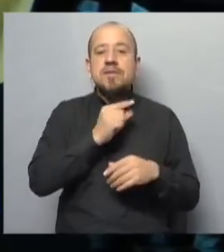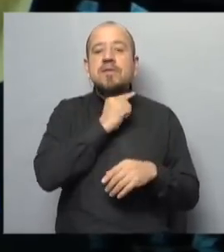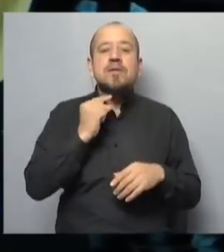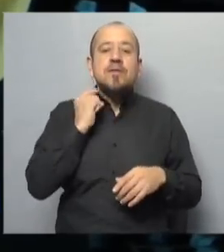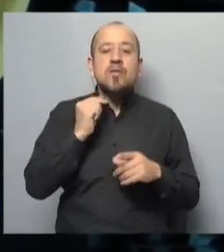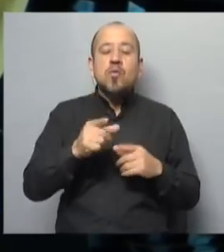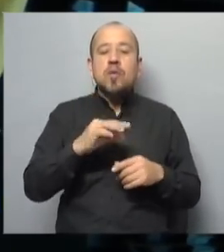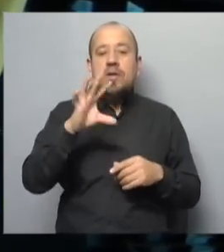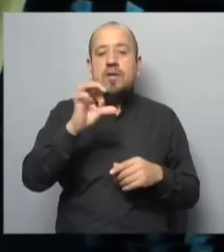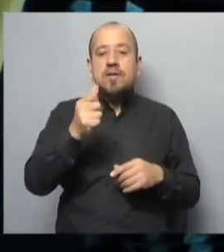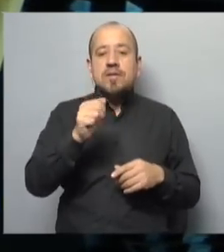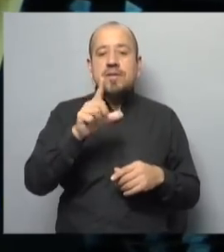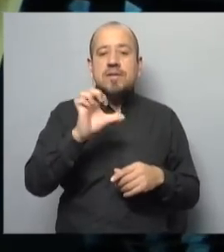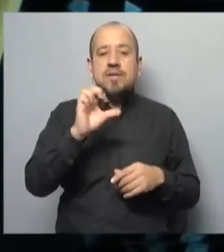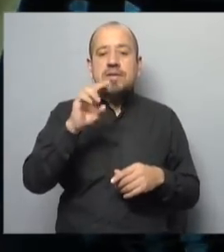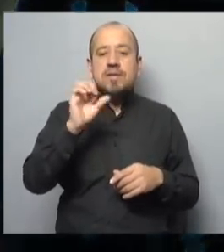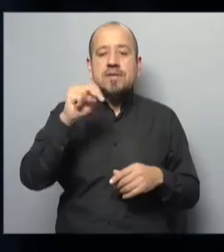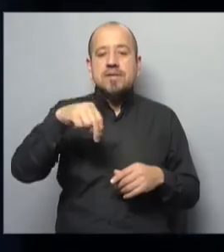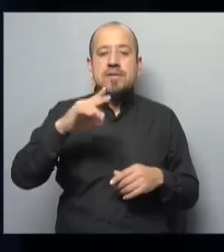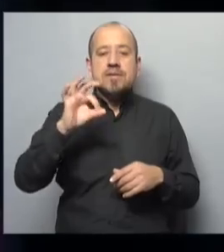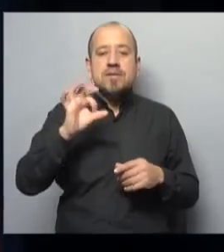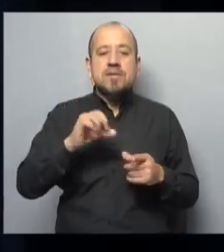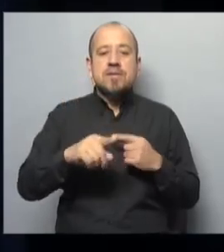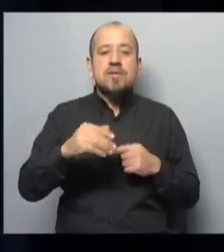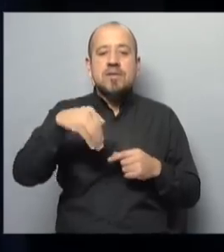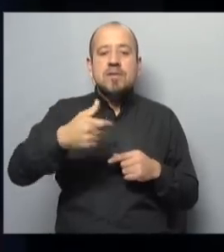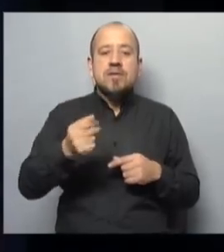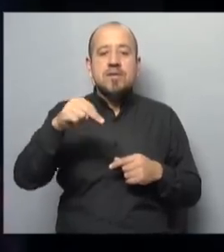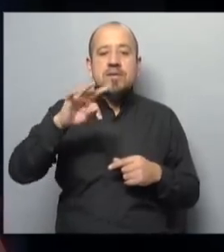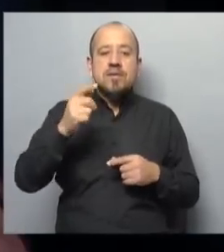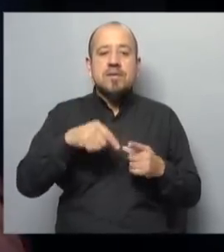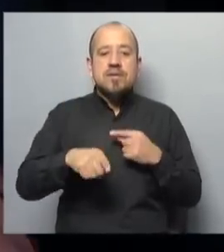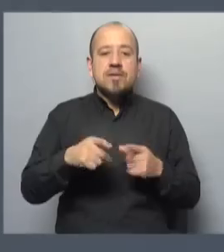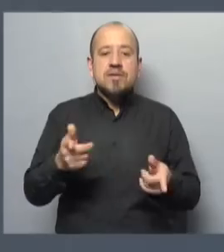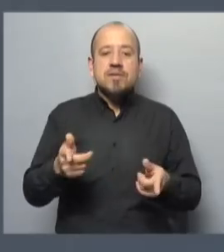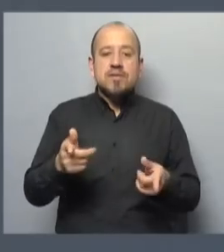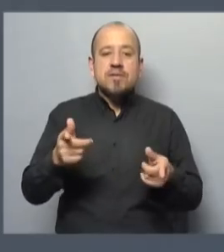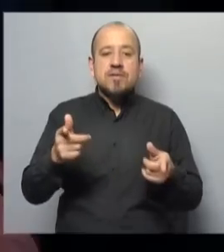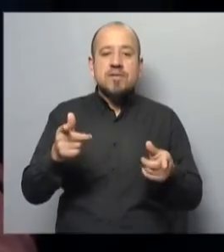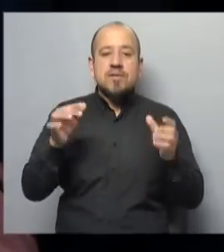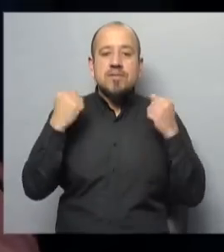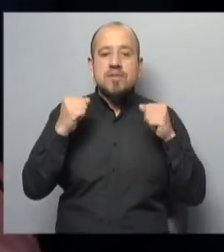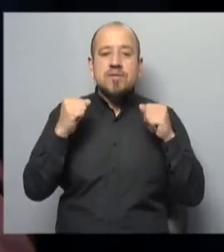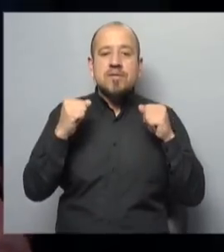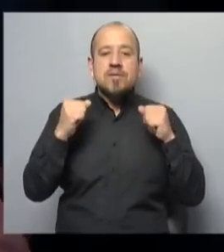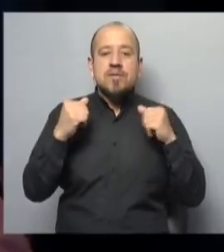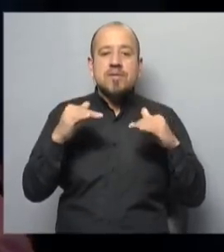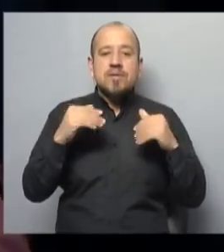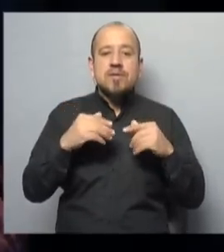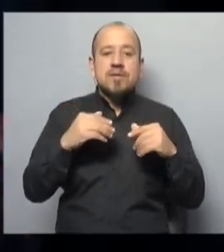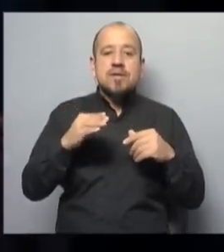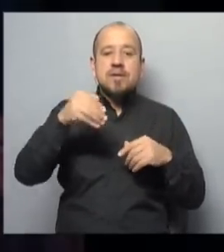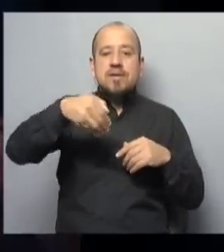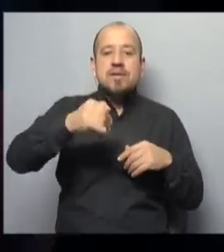y este y el ahora carlos mata yo físico demanda en misiones miramar